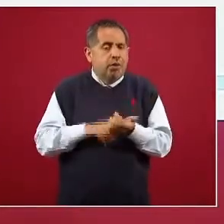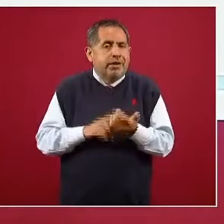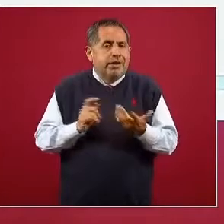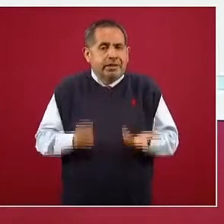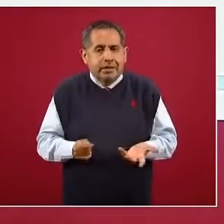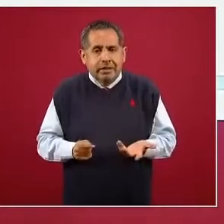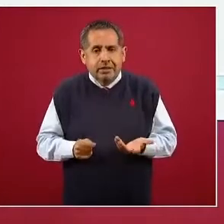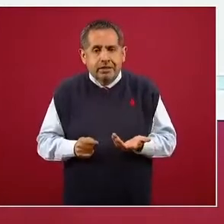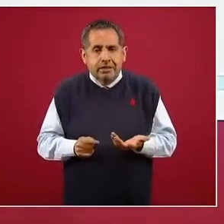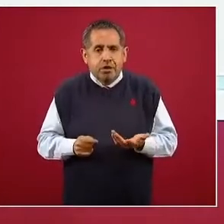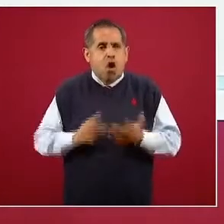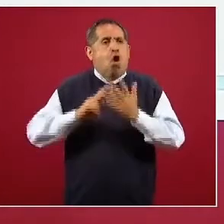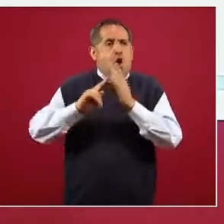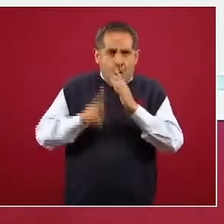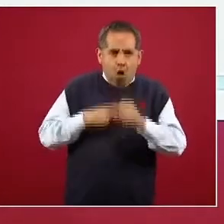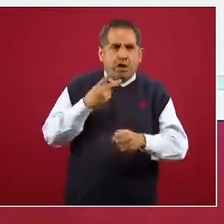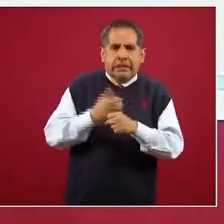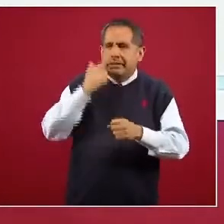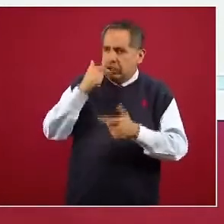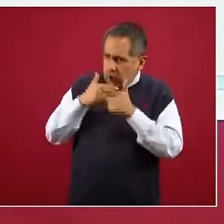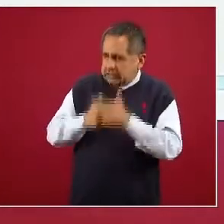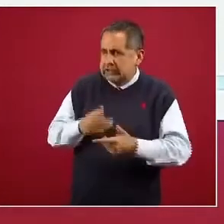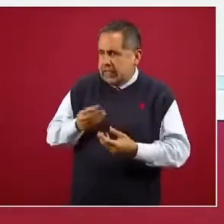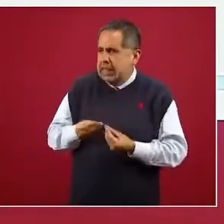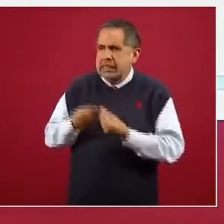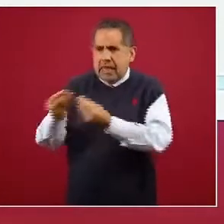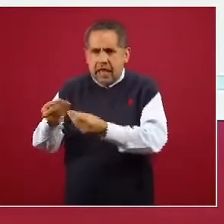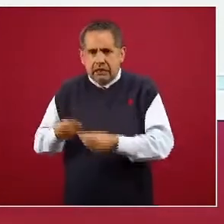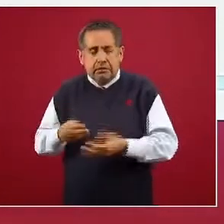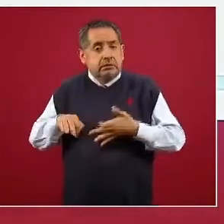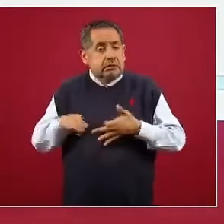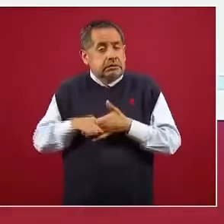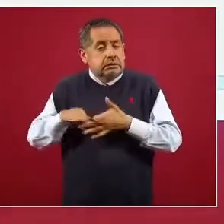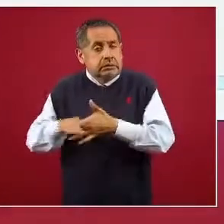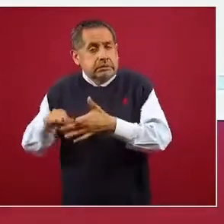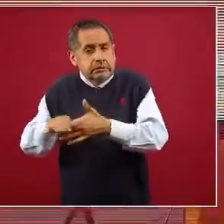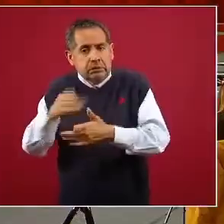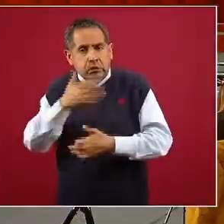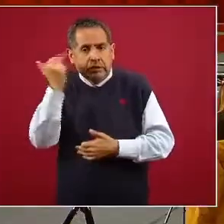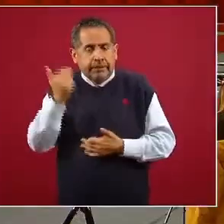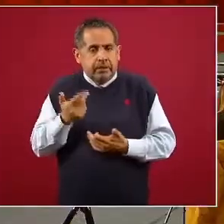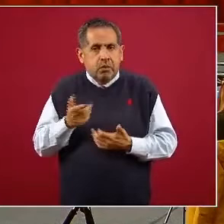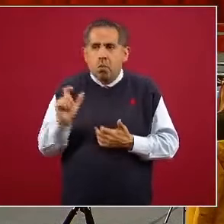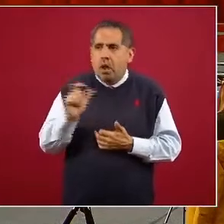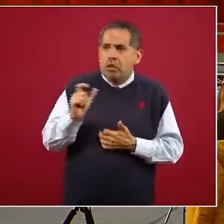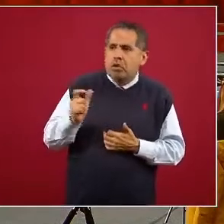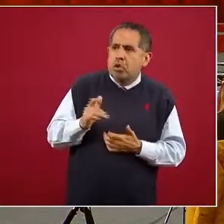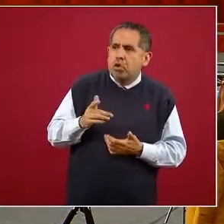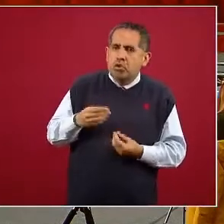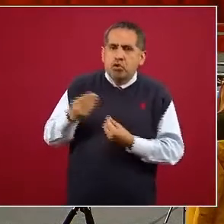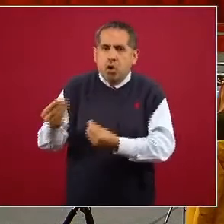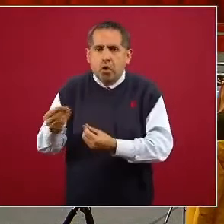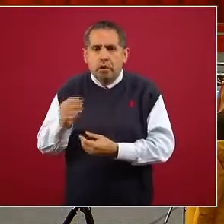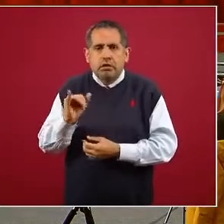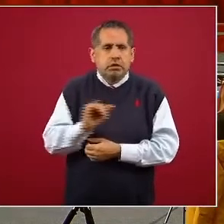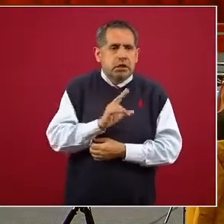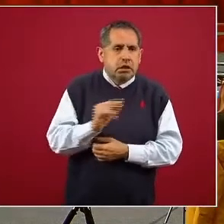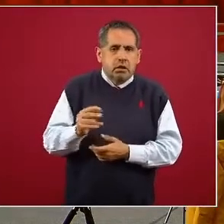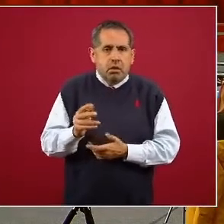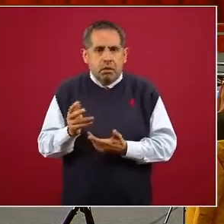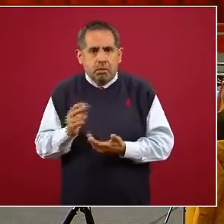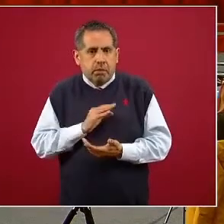mínimo para poder volver a donar sangre o algún componente sanguíneo. Es justamente la problemática que se